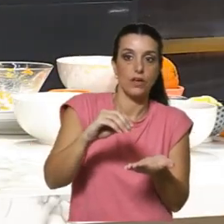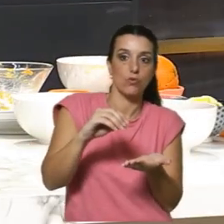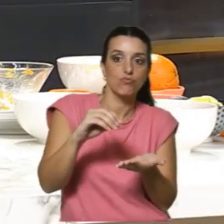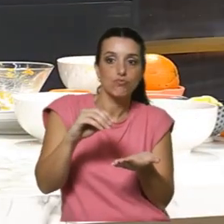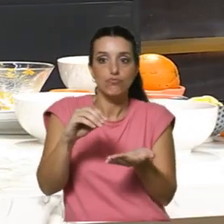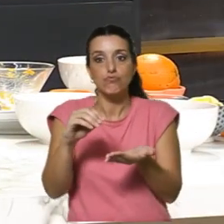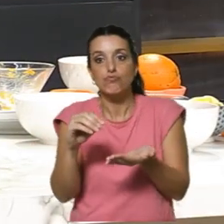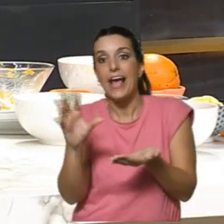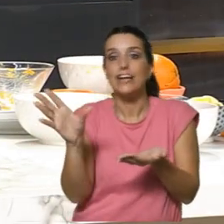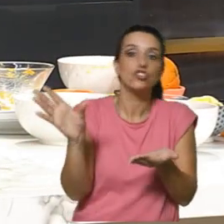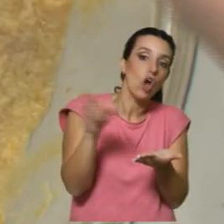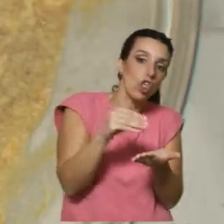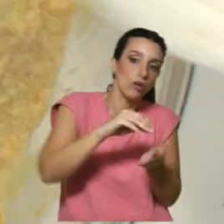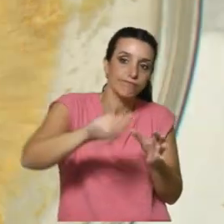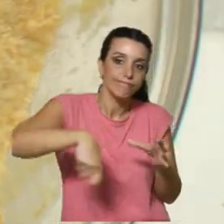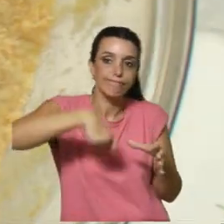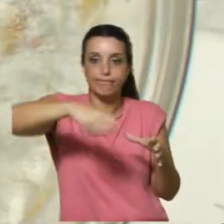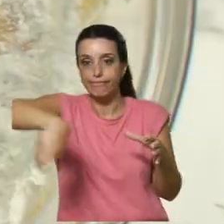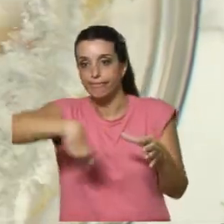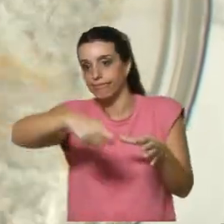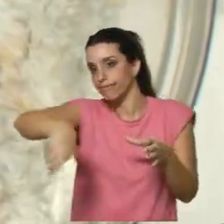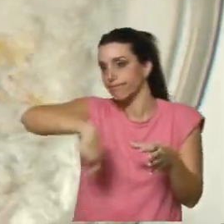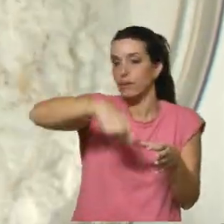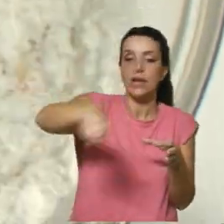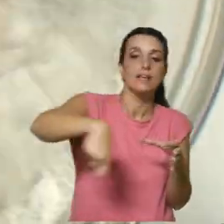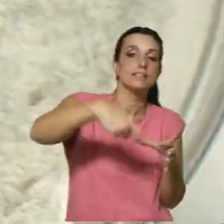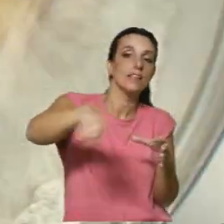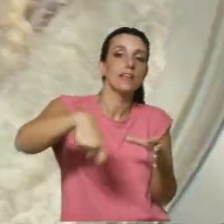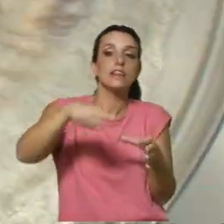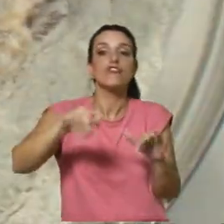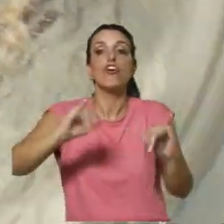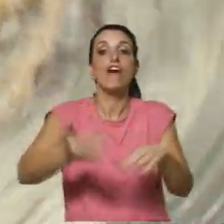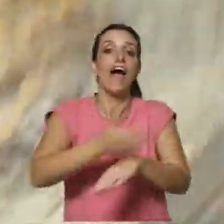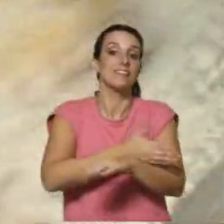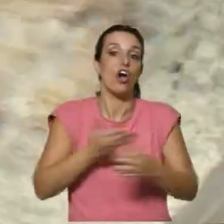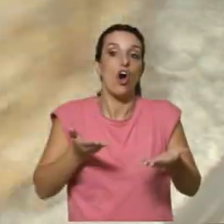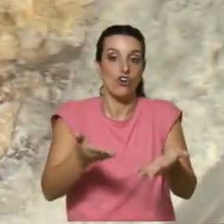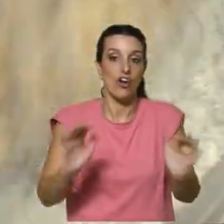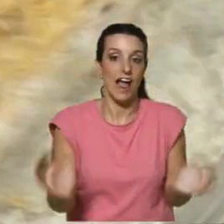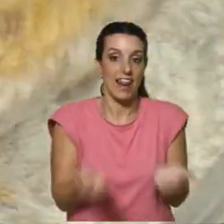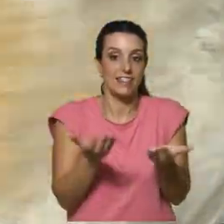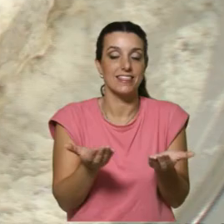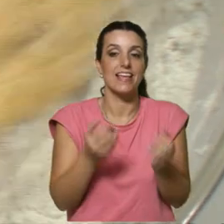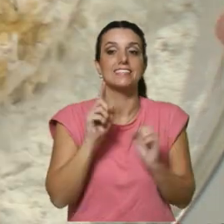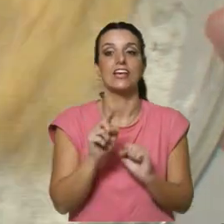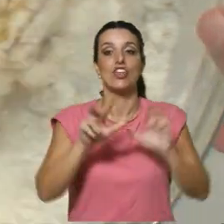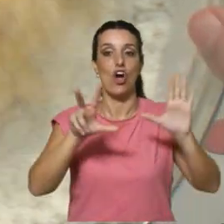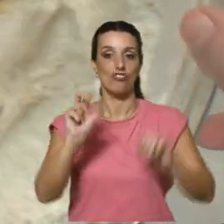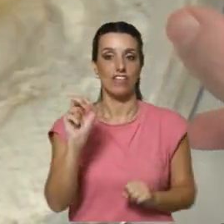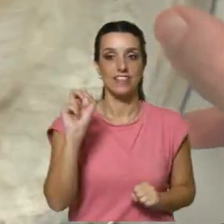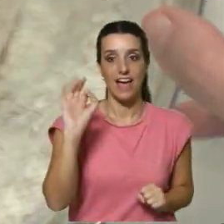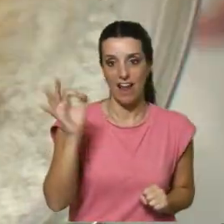Y con todo esto nos mandamos para acá. Yo ya tengo el horno precalentado a 180